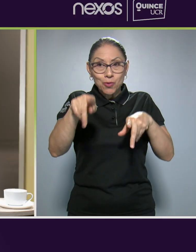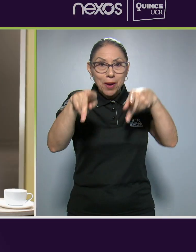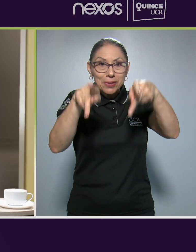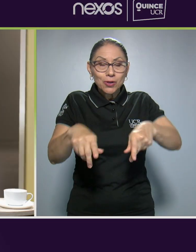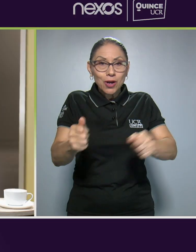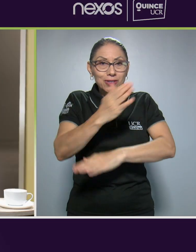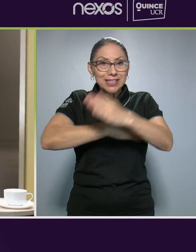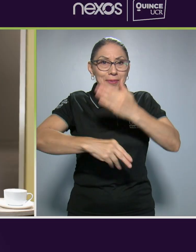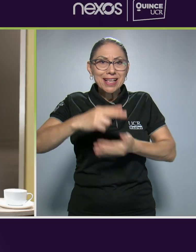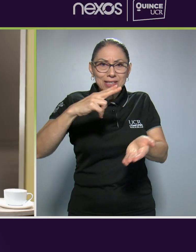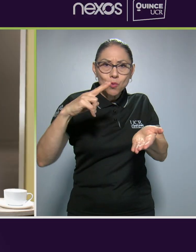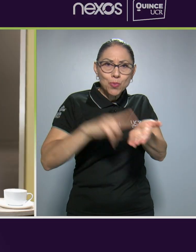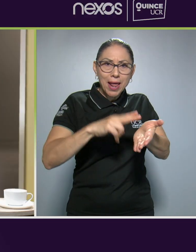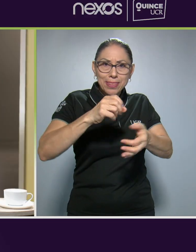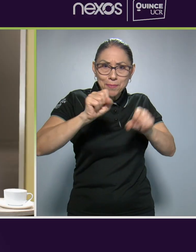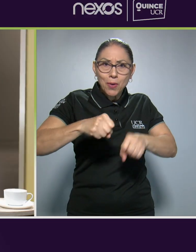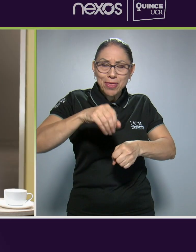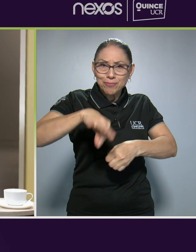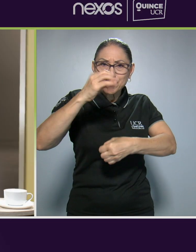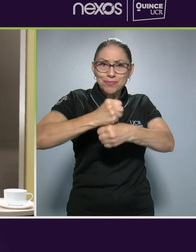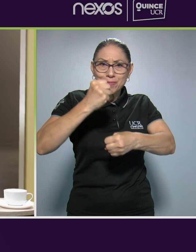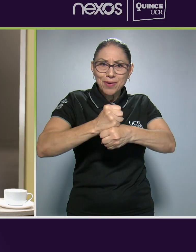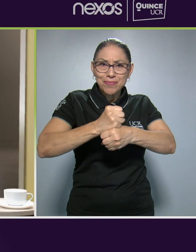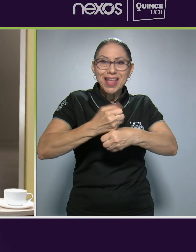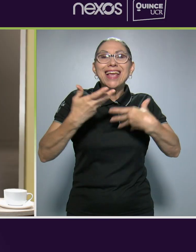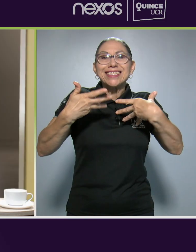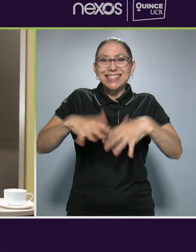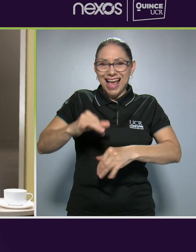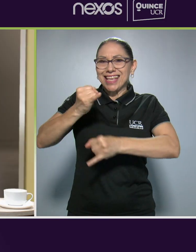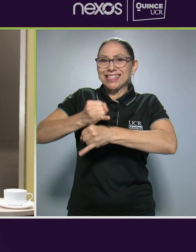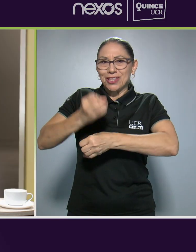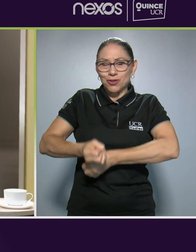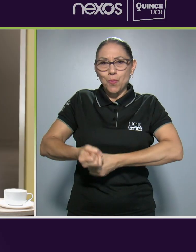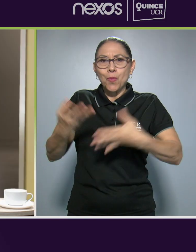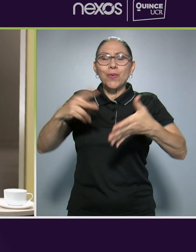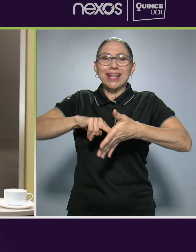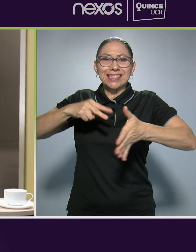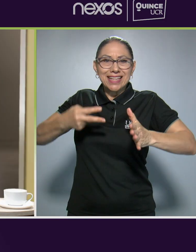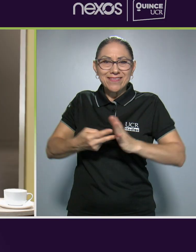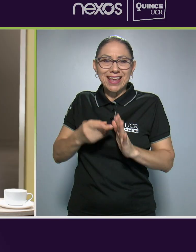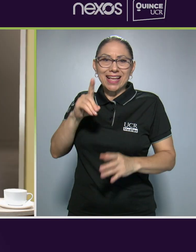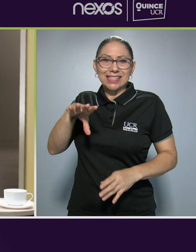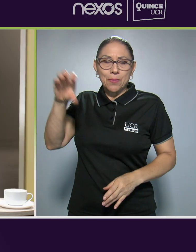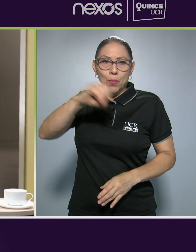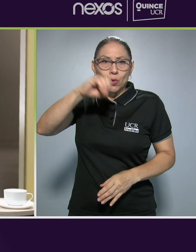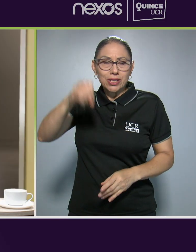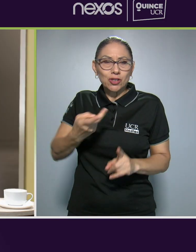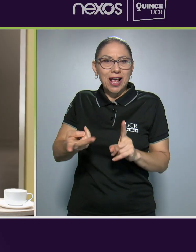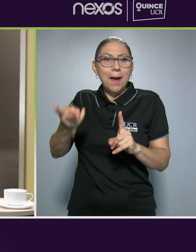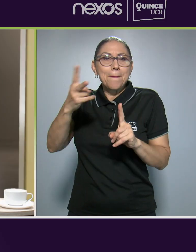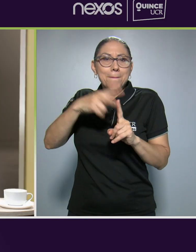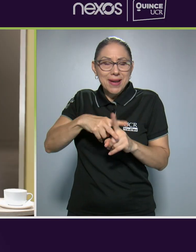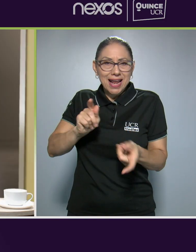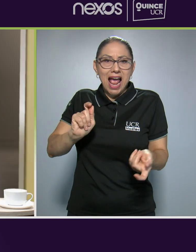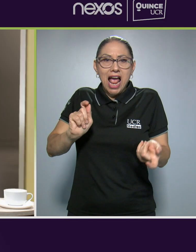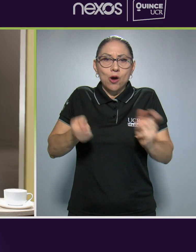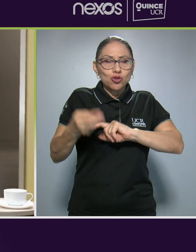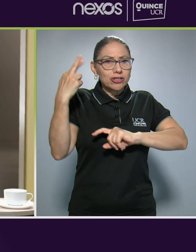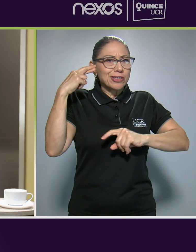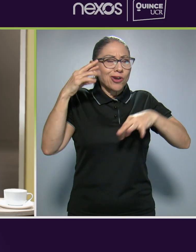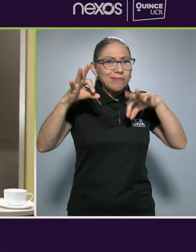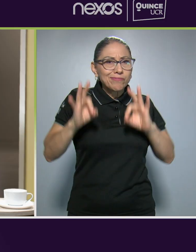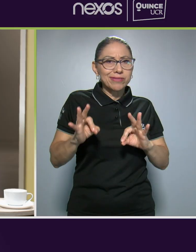un 100% por parte del empleador, con la institución pública, que aplica los ajustes razonables necesarios para que esa persona